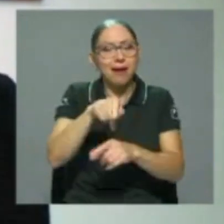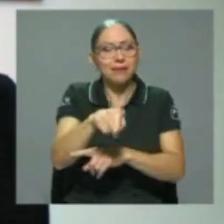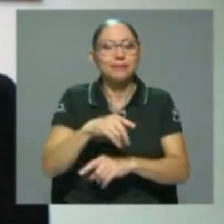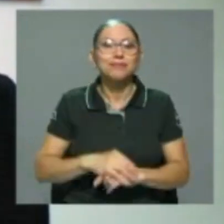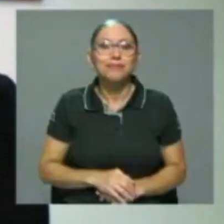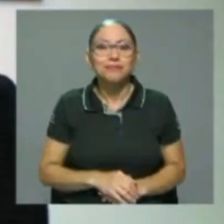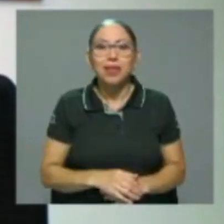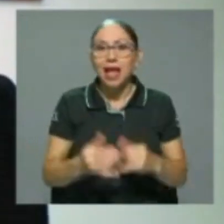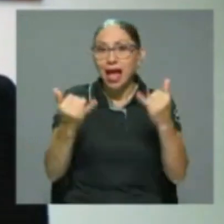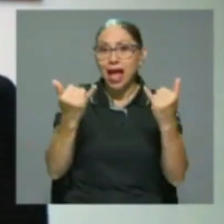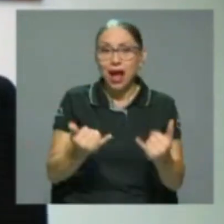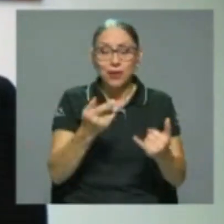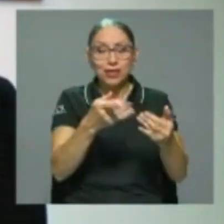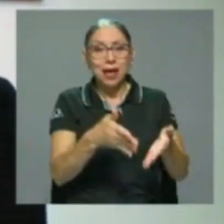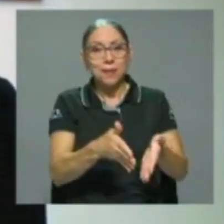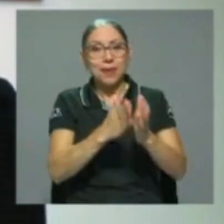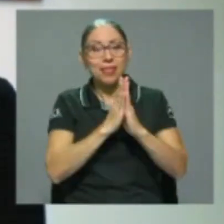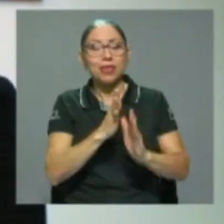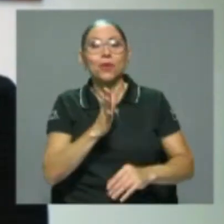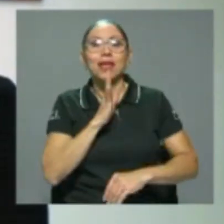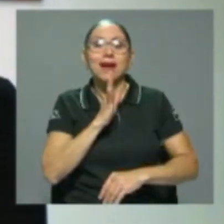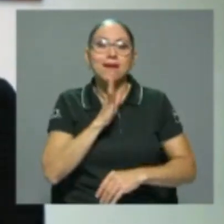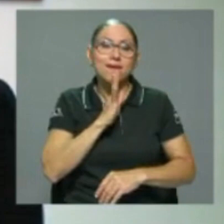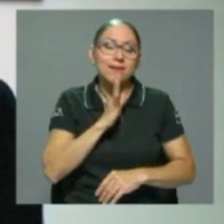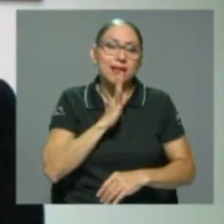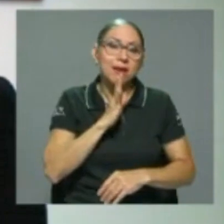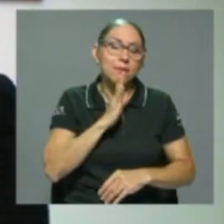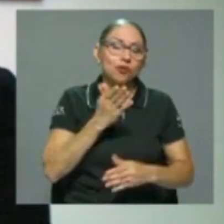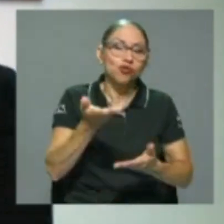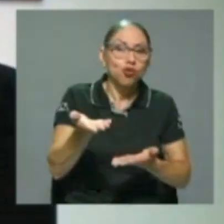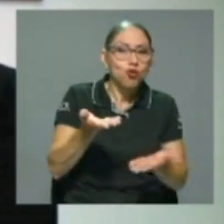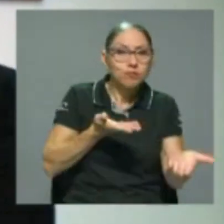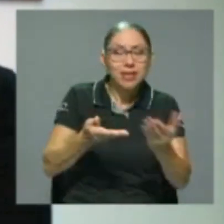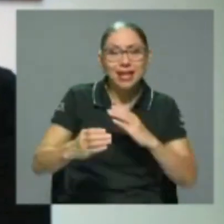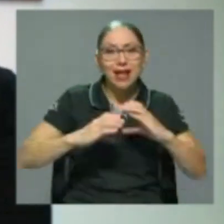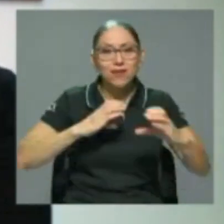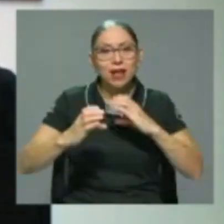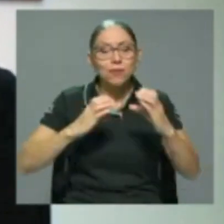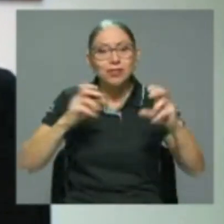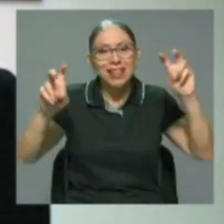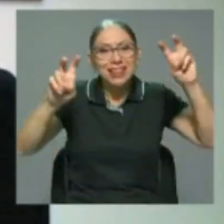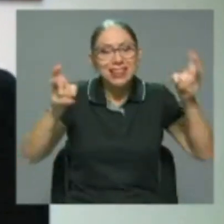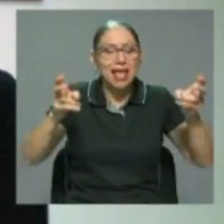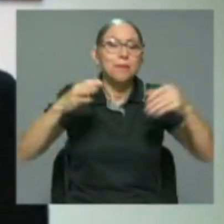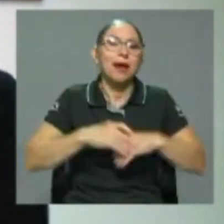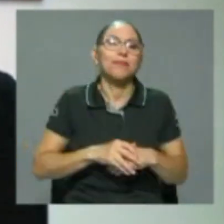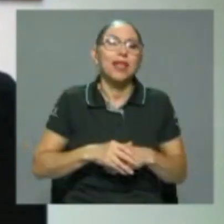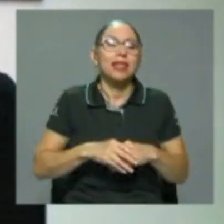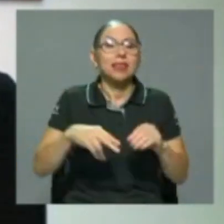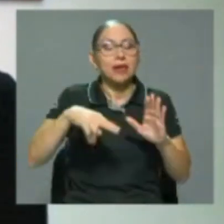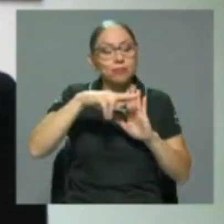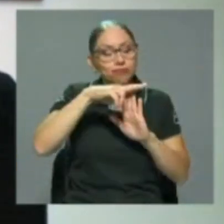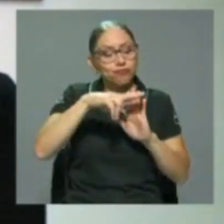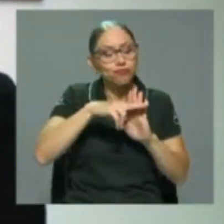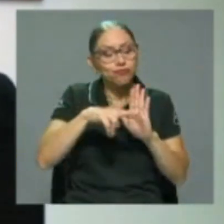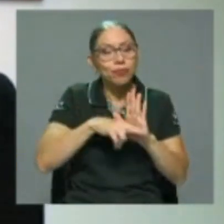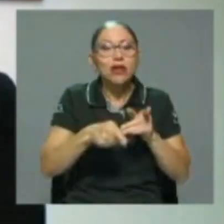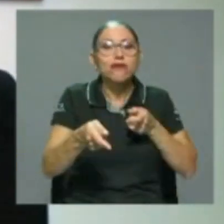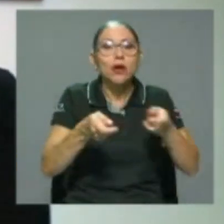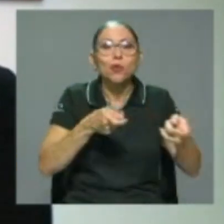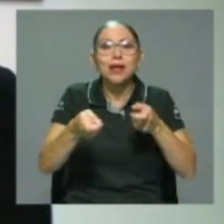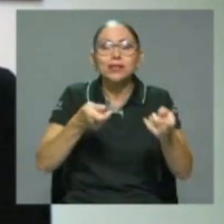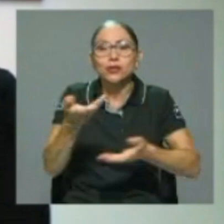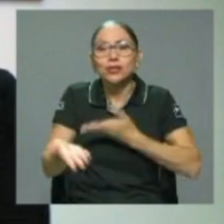esta ocasión me has pedido conversar, o que conversemos sobre el tema de la regulación de los servicios públicos en Costa